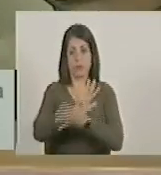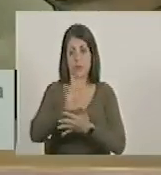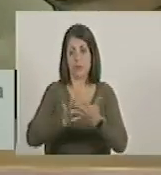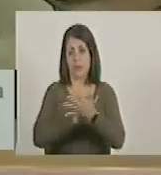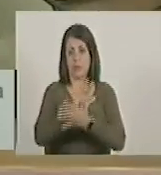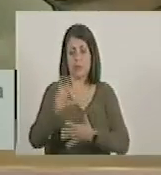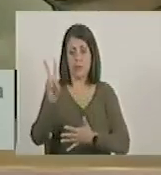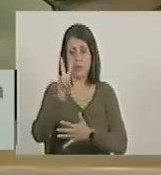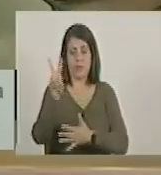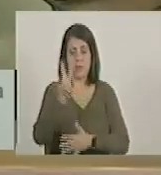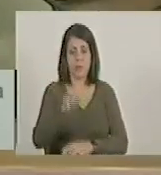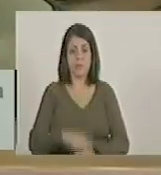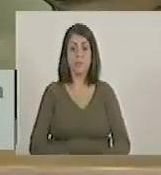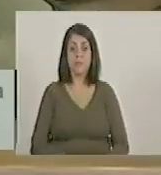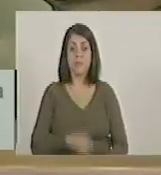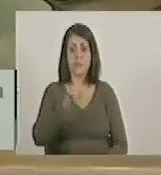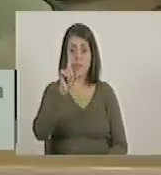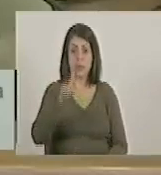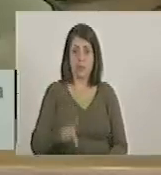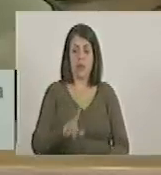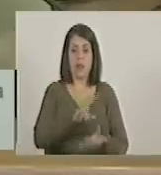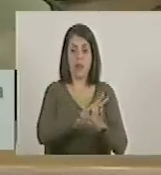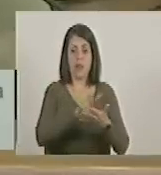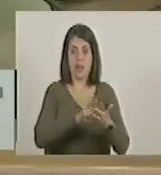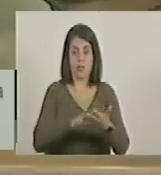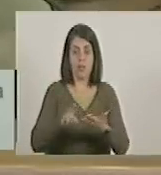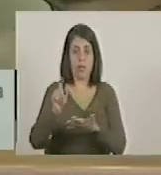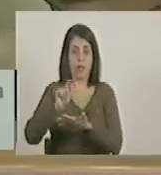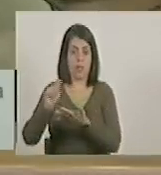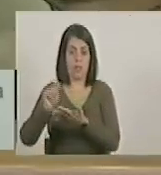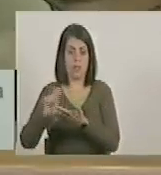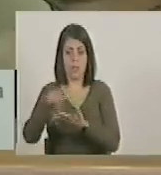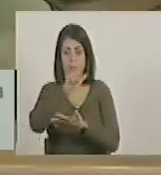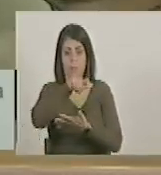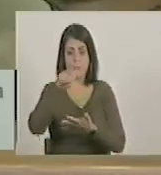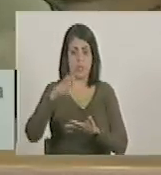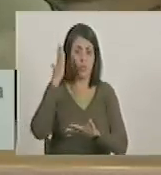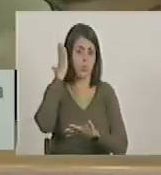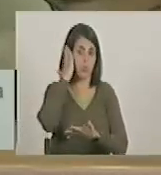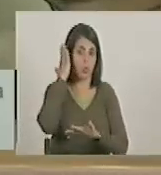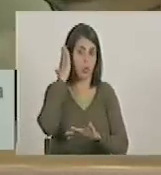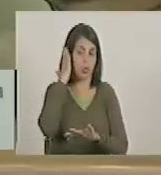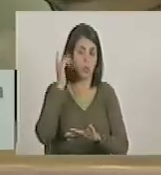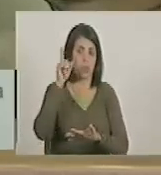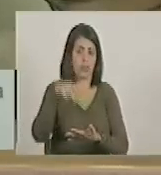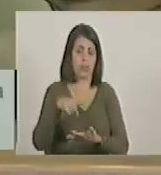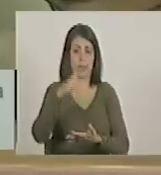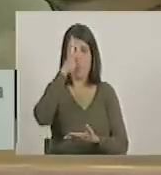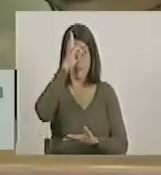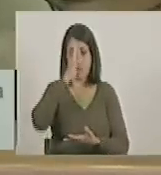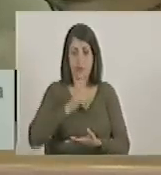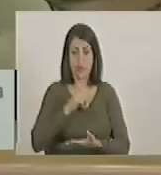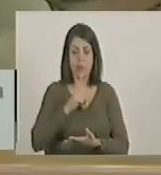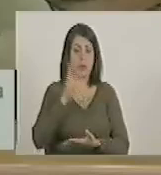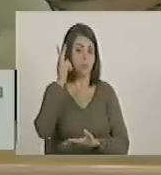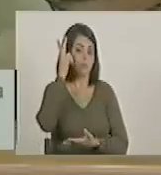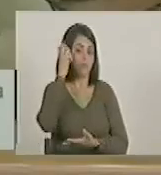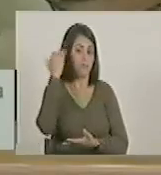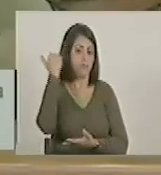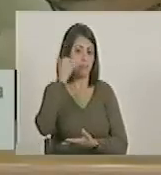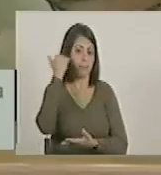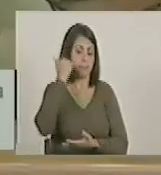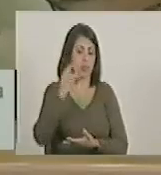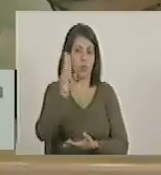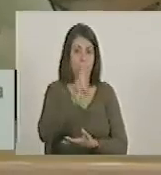de señas venezolanas en lectura y escritura a las personas sordas y con discapacidad auditiva,